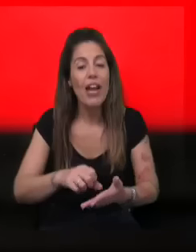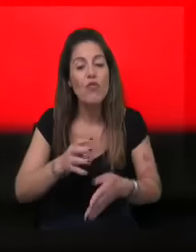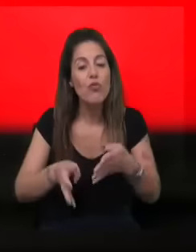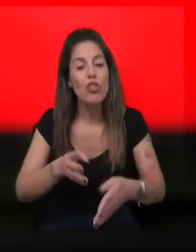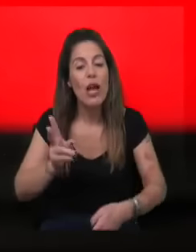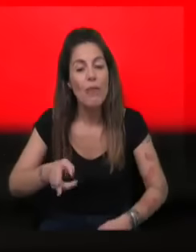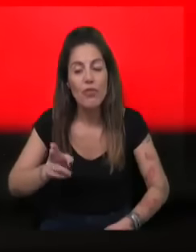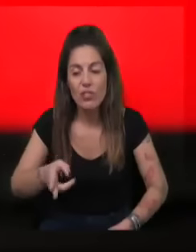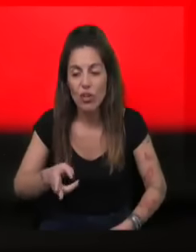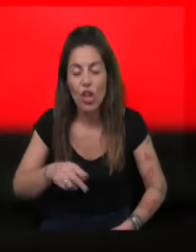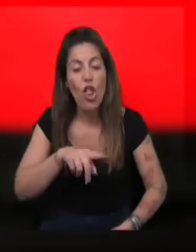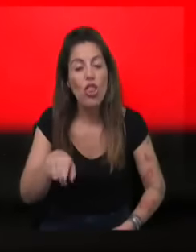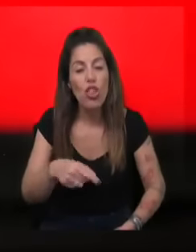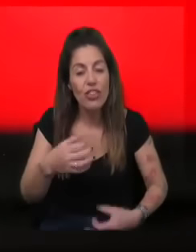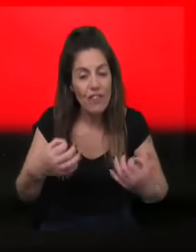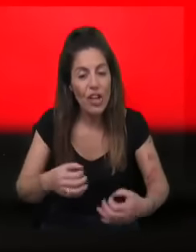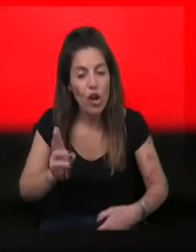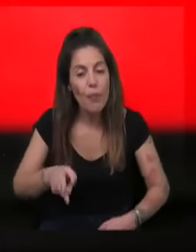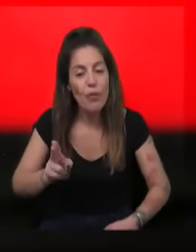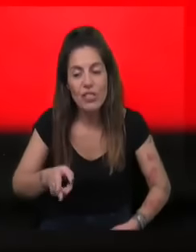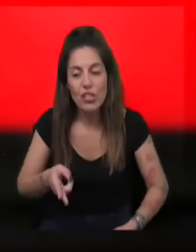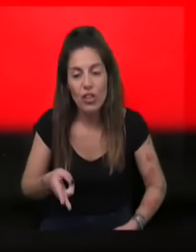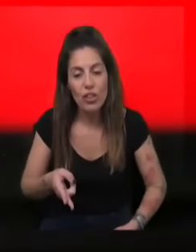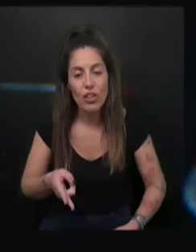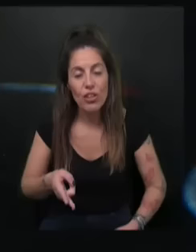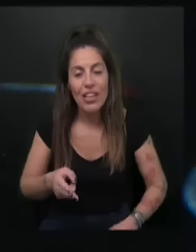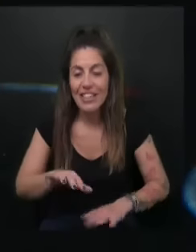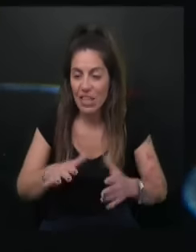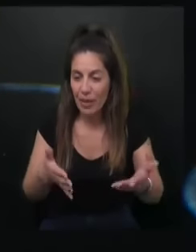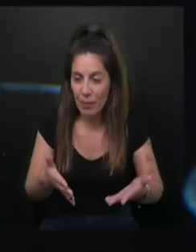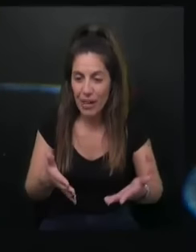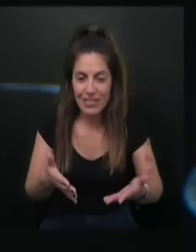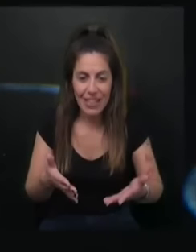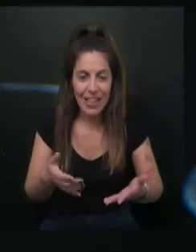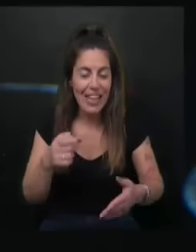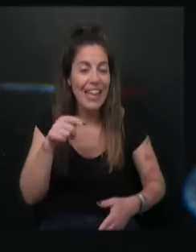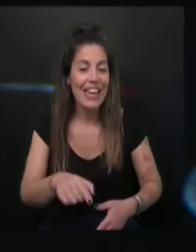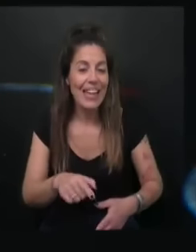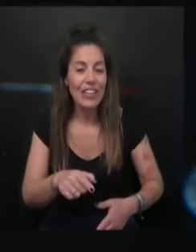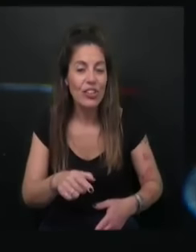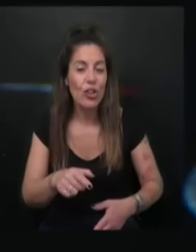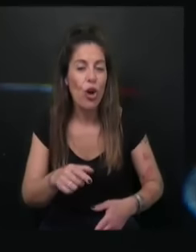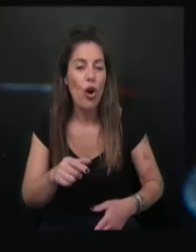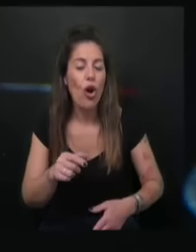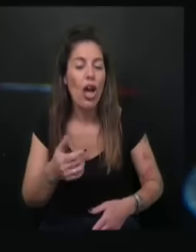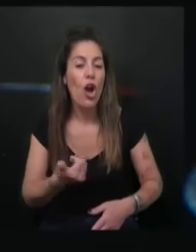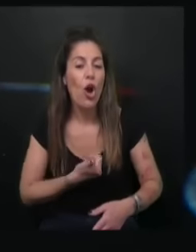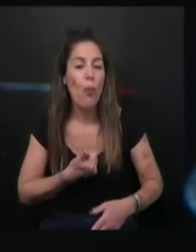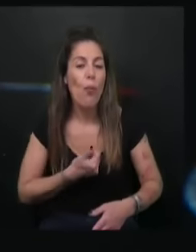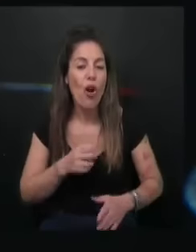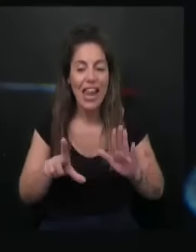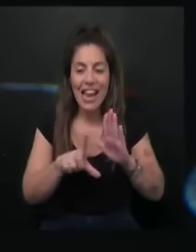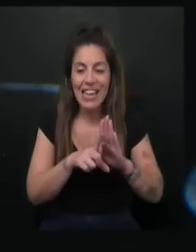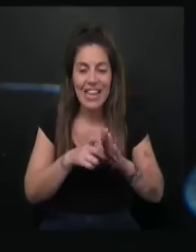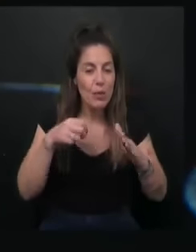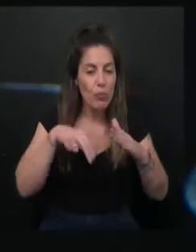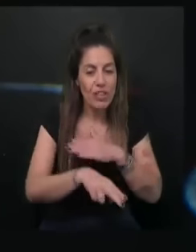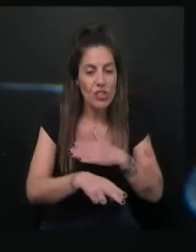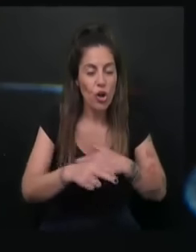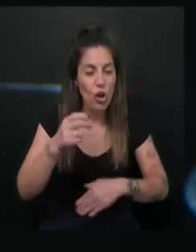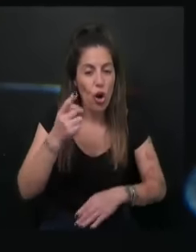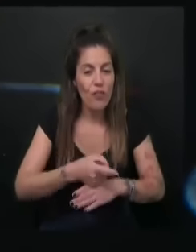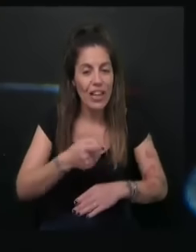prohibición Dónde andan bien con la prohibición sabes qué pasa Daniel esto es como la ley de internación compulsiva de agasi Y